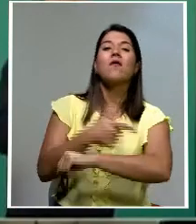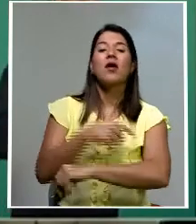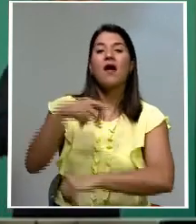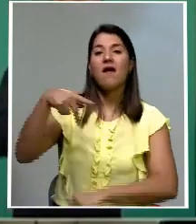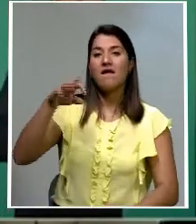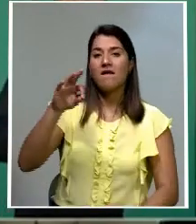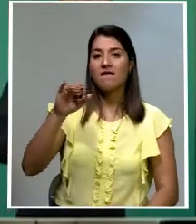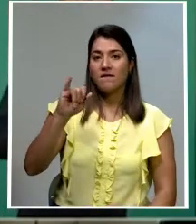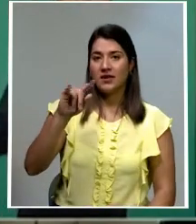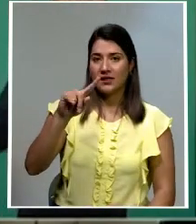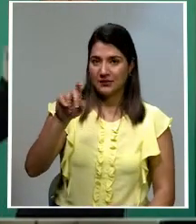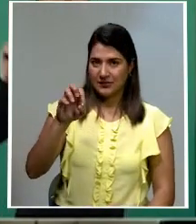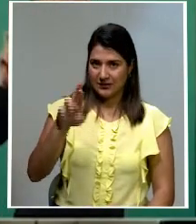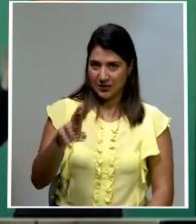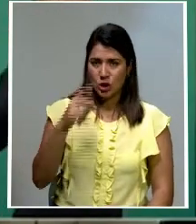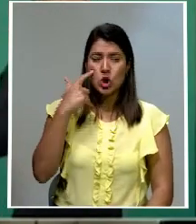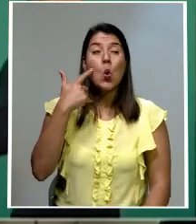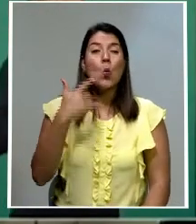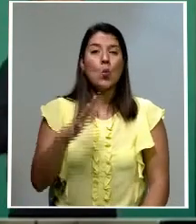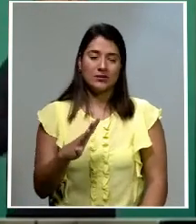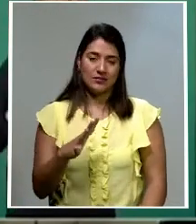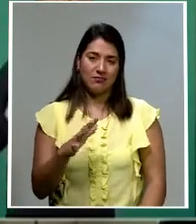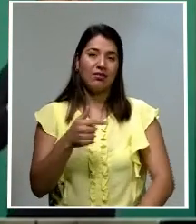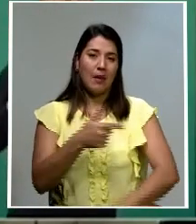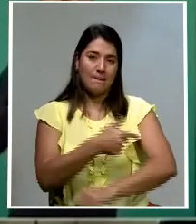vendía lo que se suponía eran vacunas de Pfizer